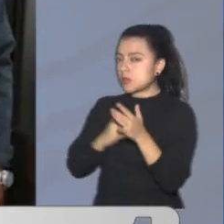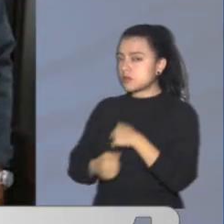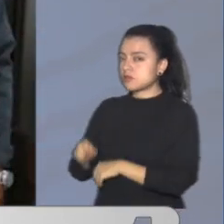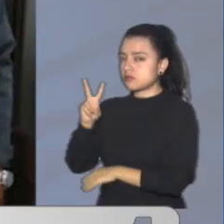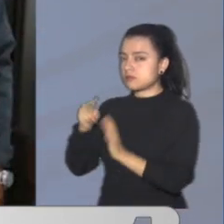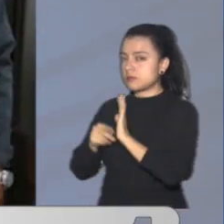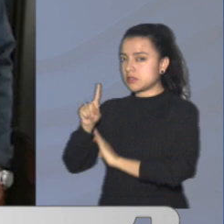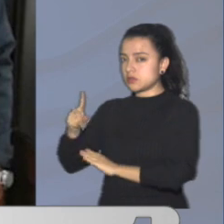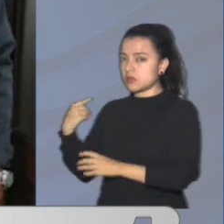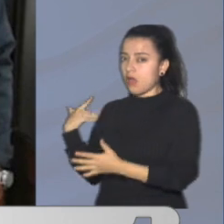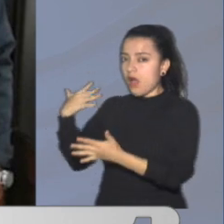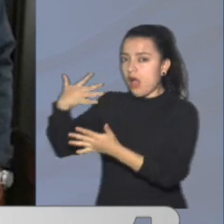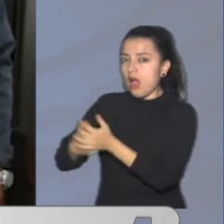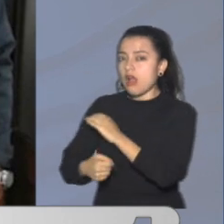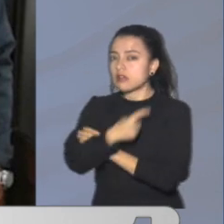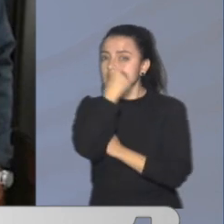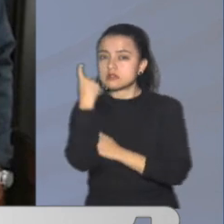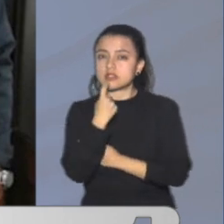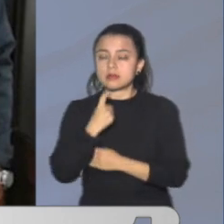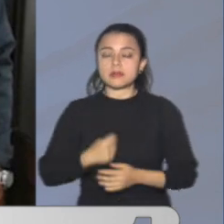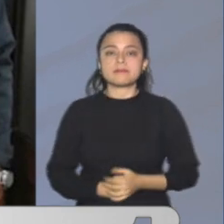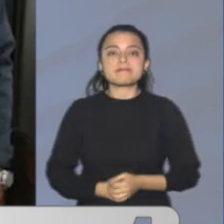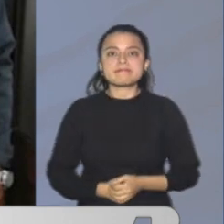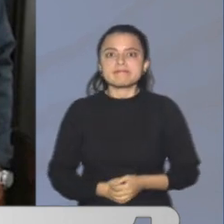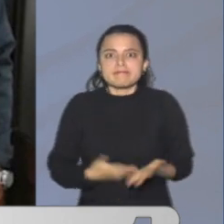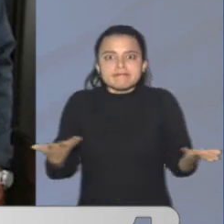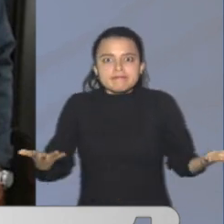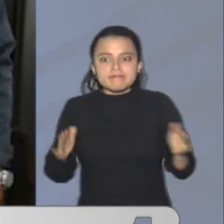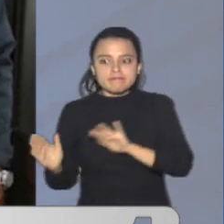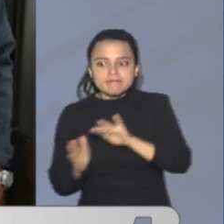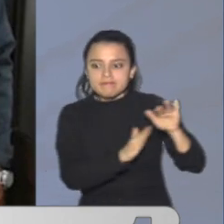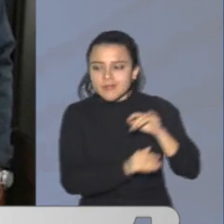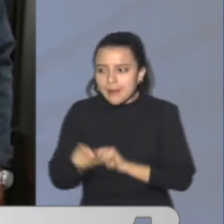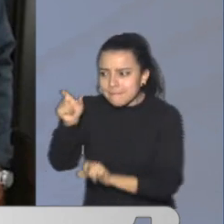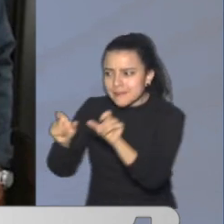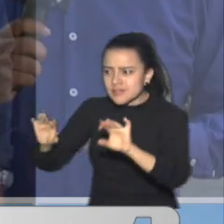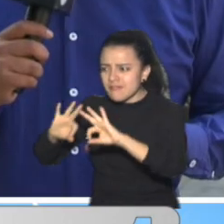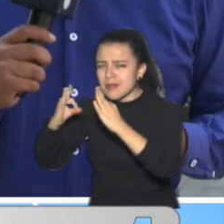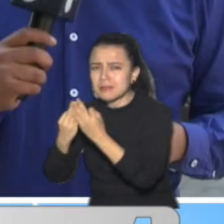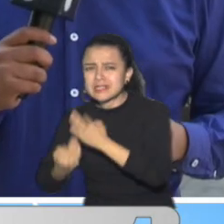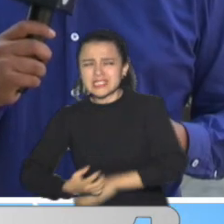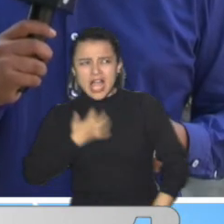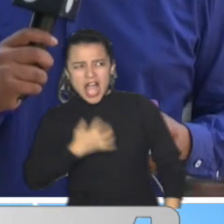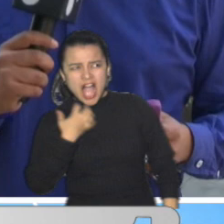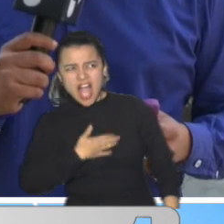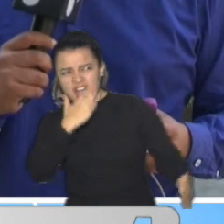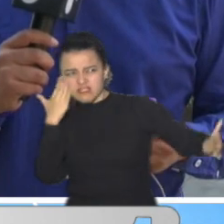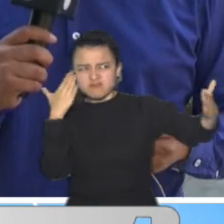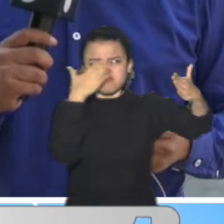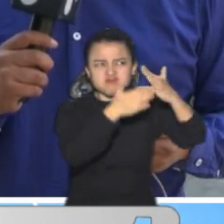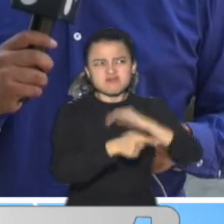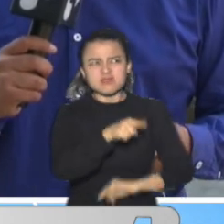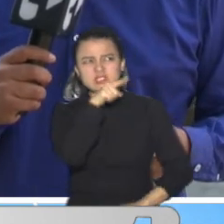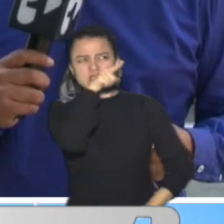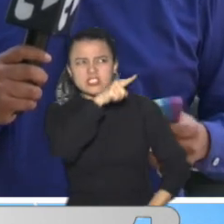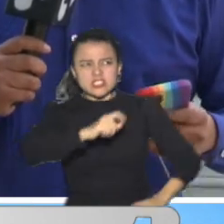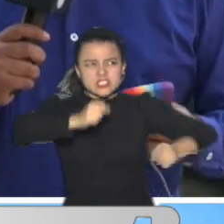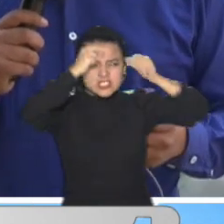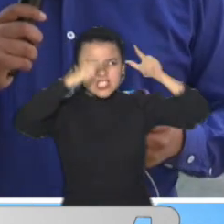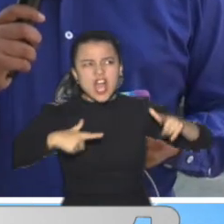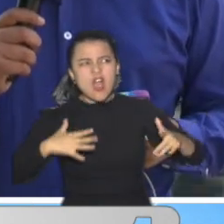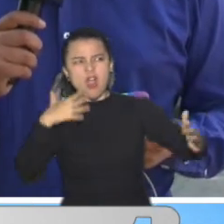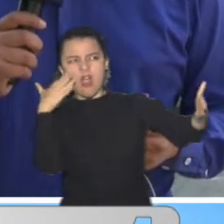establecimiento carcelario entretanto la defensa de algunos familiares de las víctimas anunciaron que emprenderán acciones legales en contra del estado